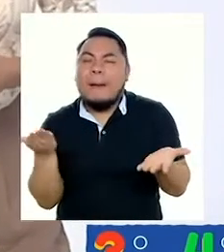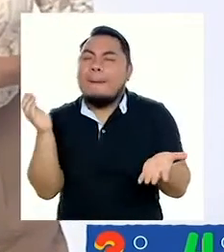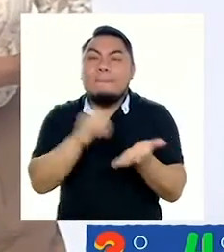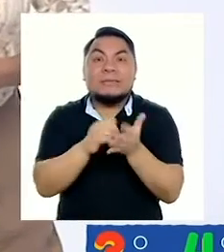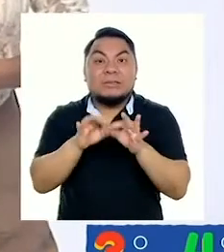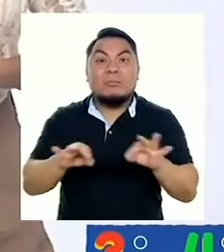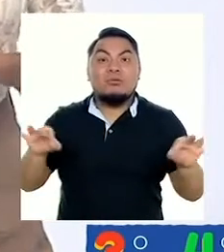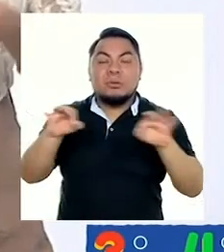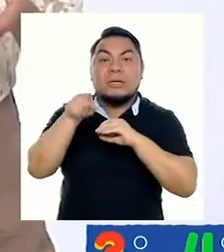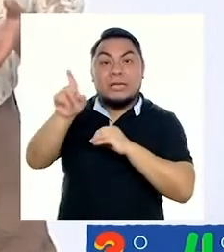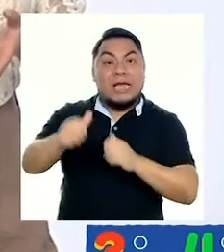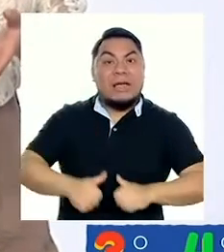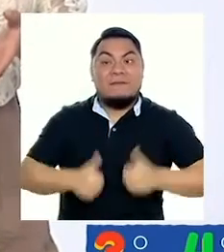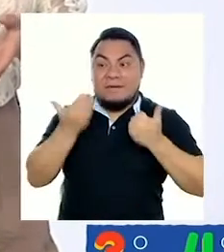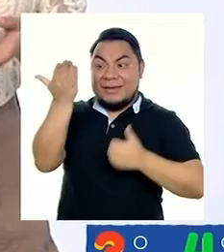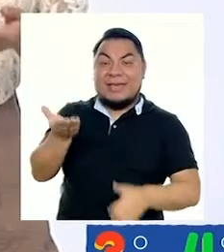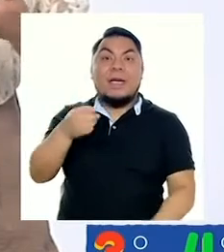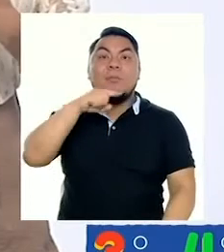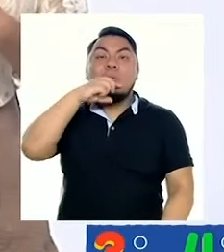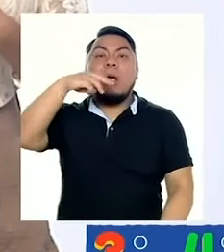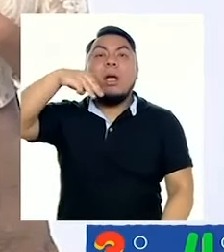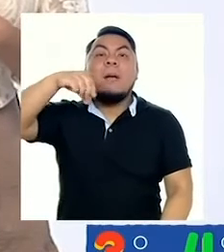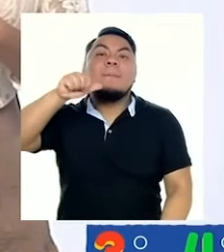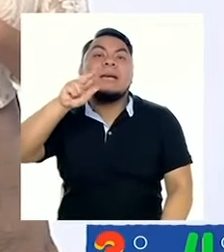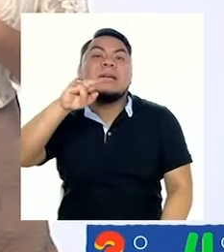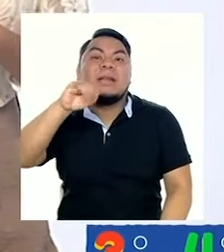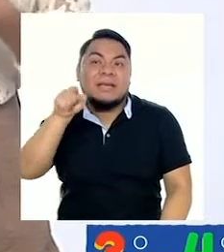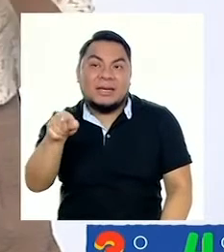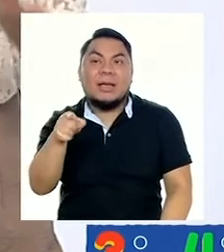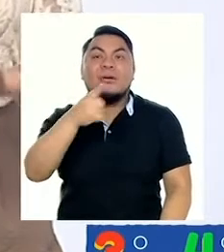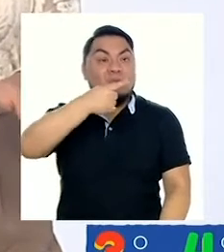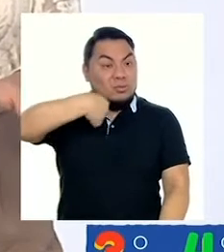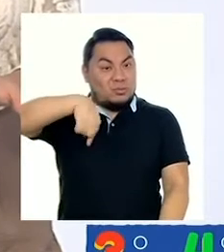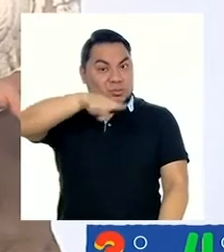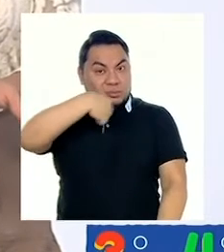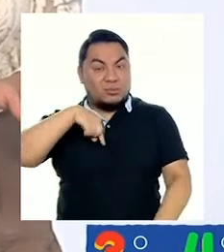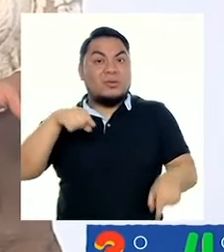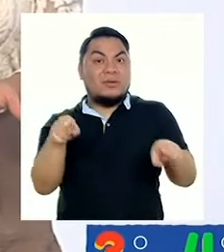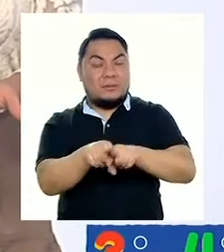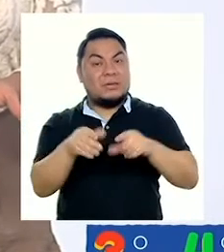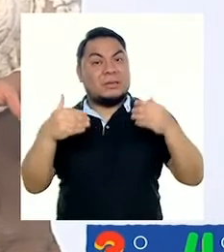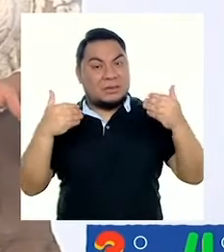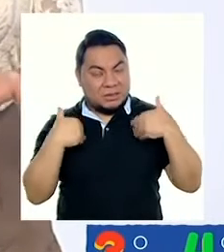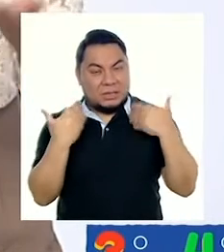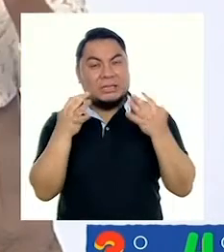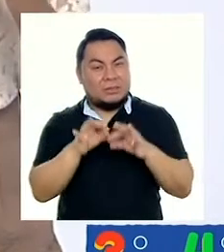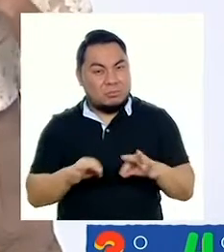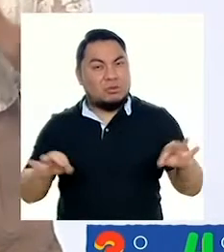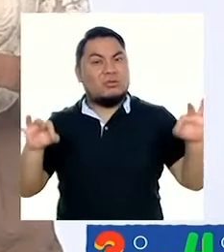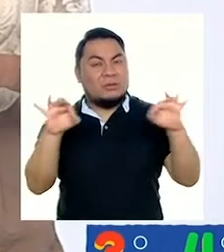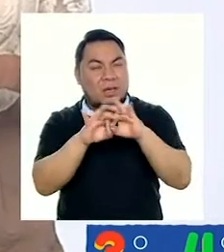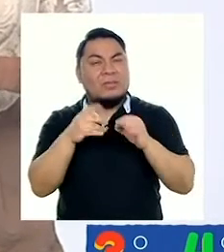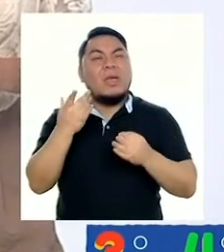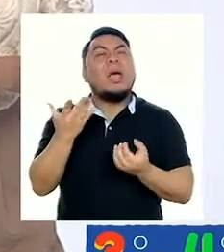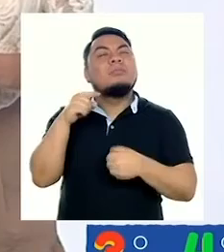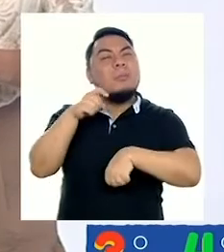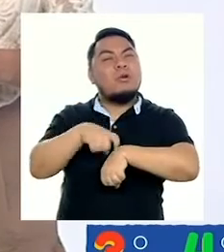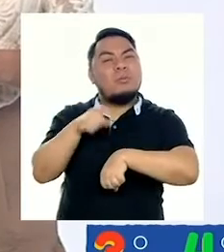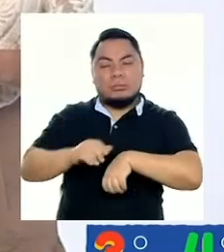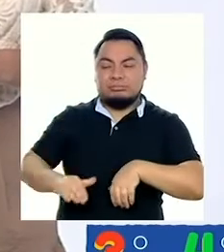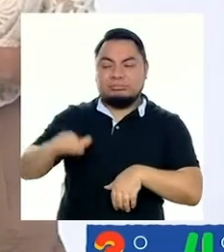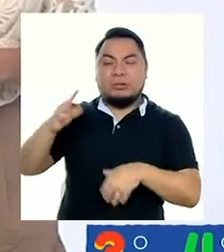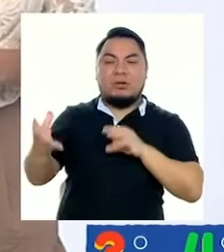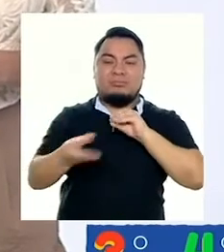más importantes en la vida de María Trinidad, nosotras y nosotros también tenemos eventos importantes que forman